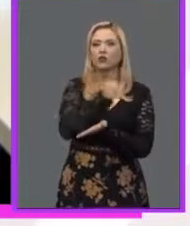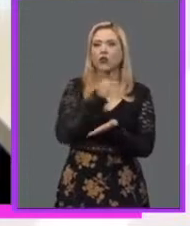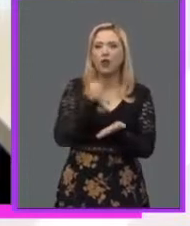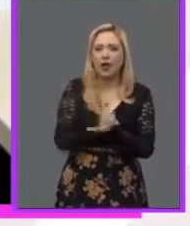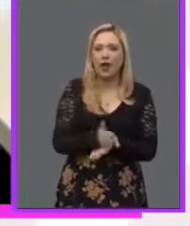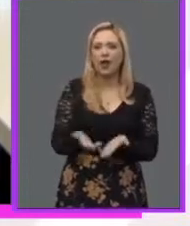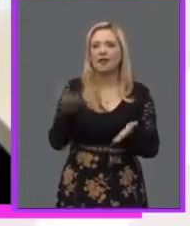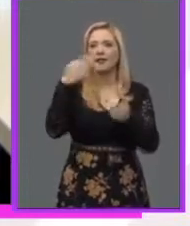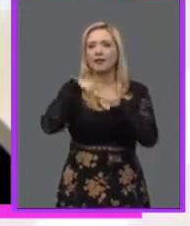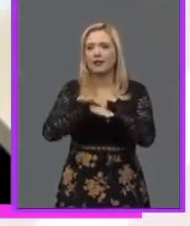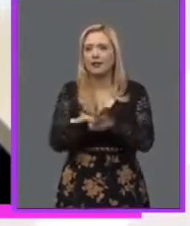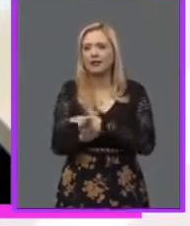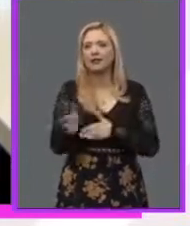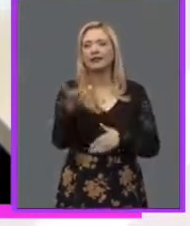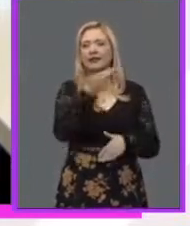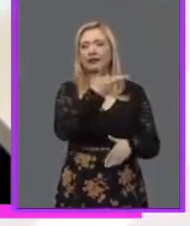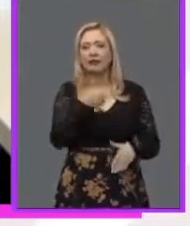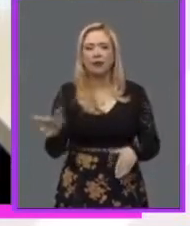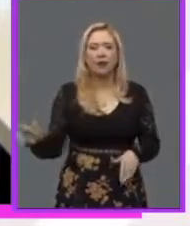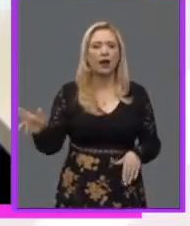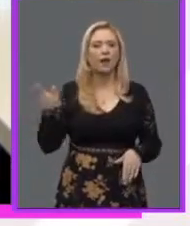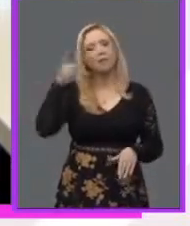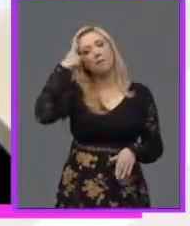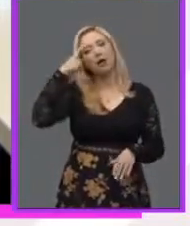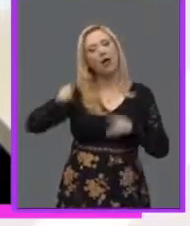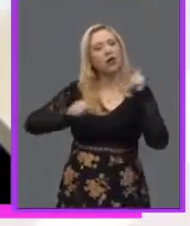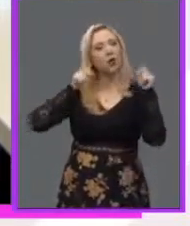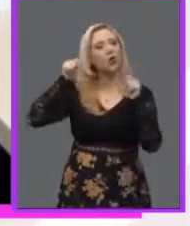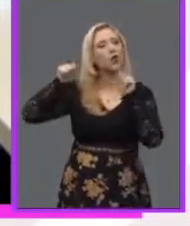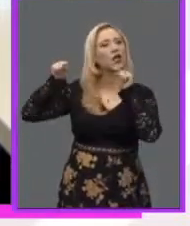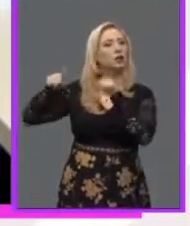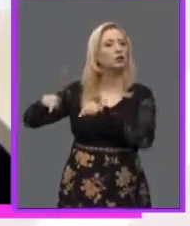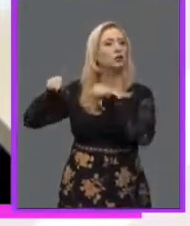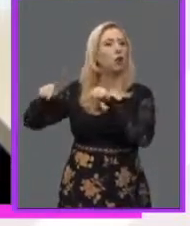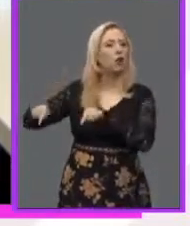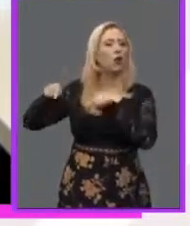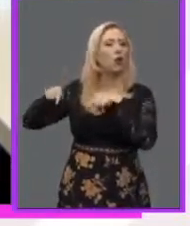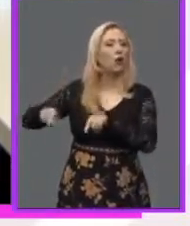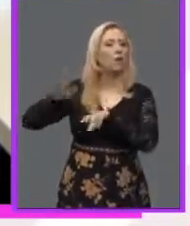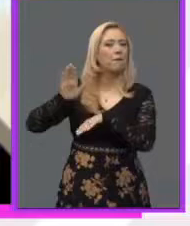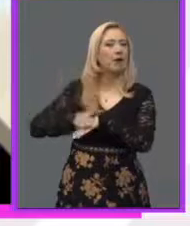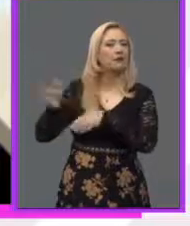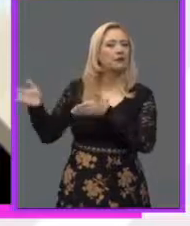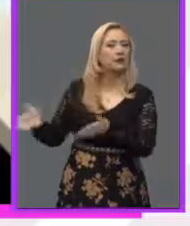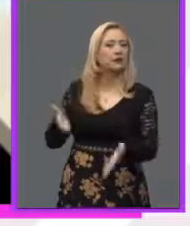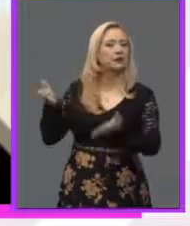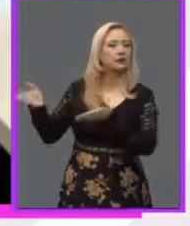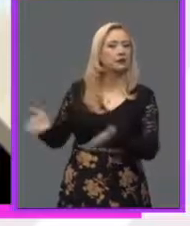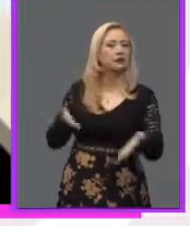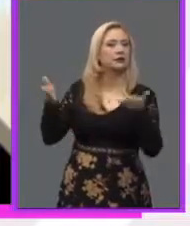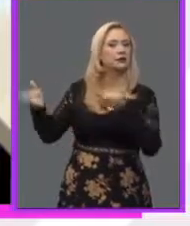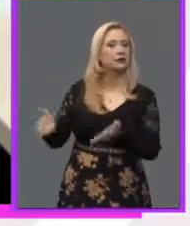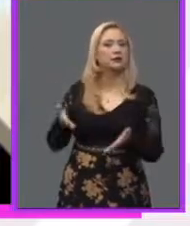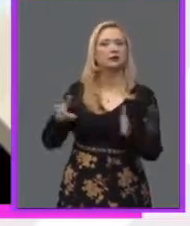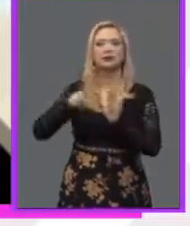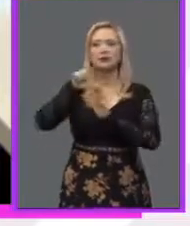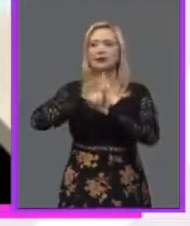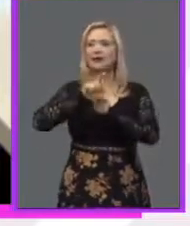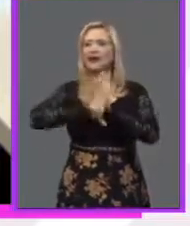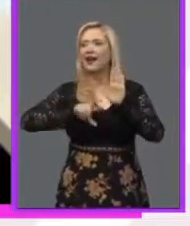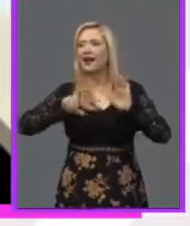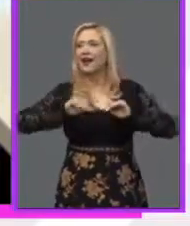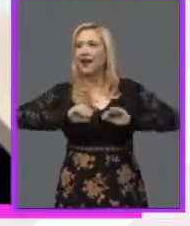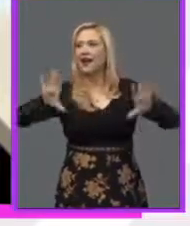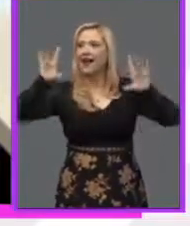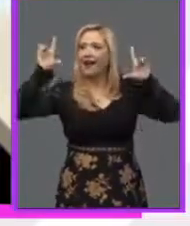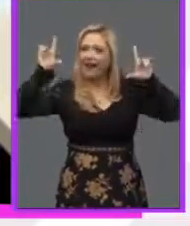barrios, empiezan a ser priorizados para el turismo, ¿no? Es decir, se vuelven espacios que sean instagramables, ¿no? O sea, espacios